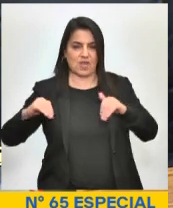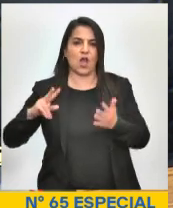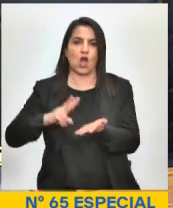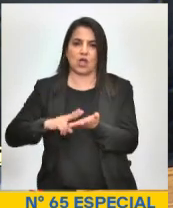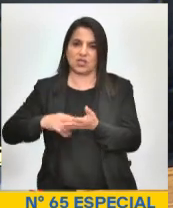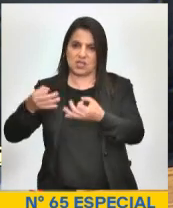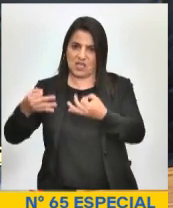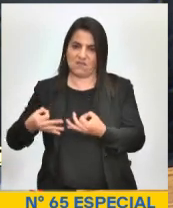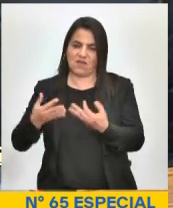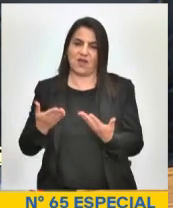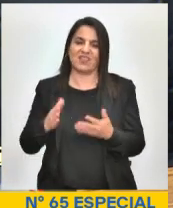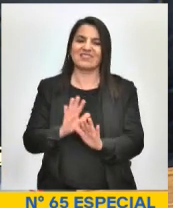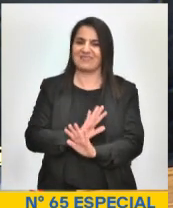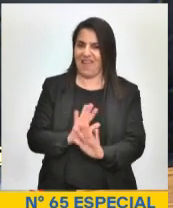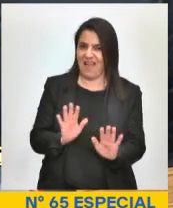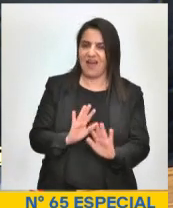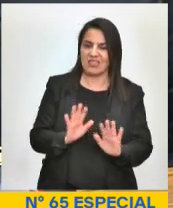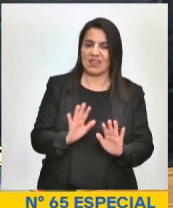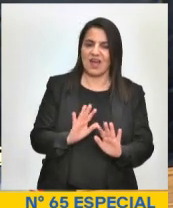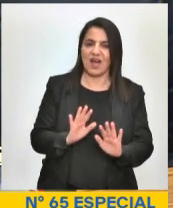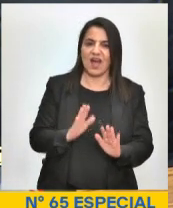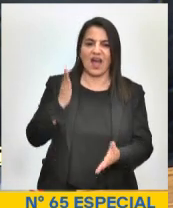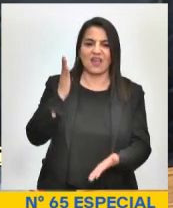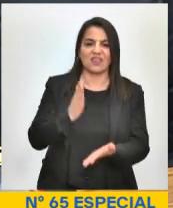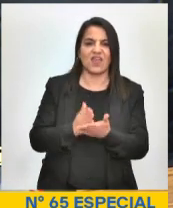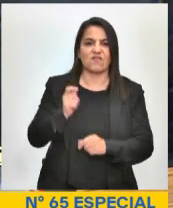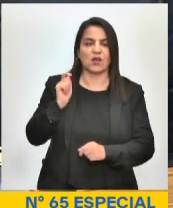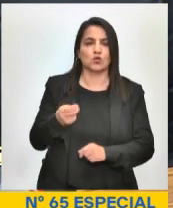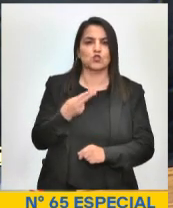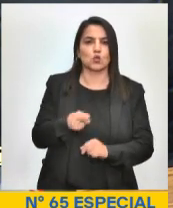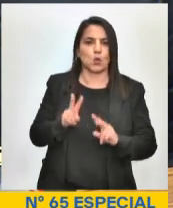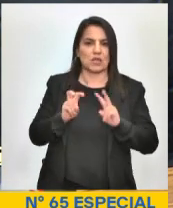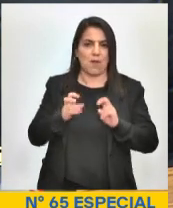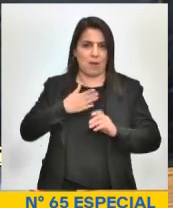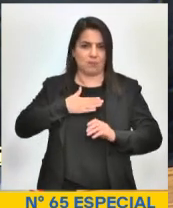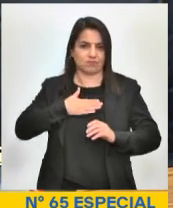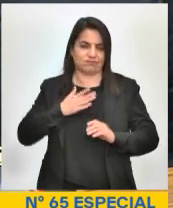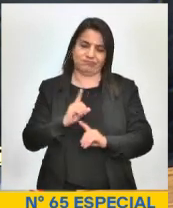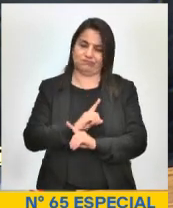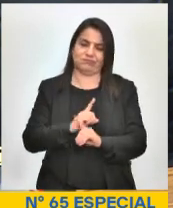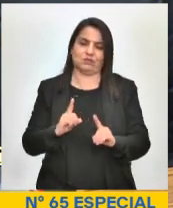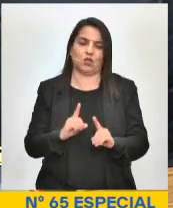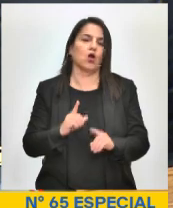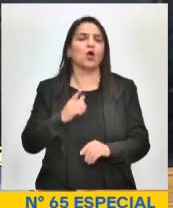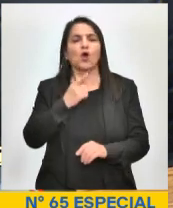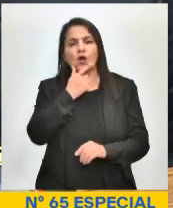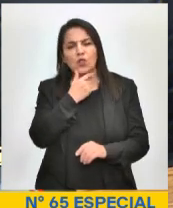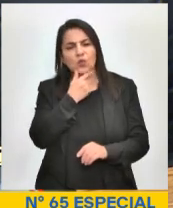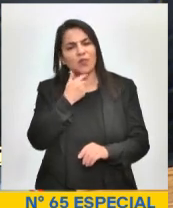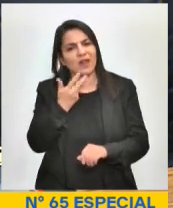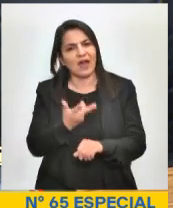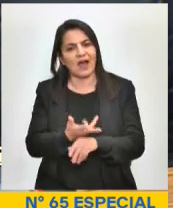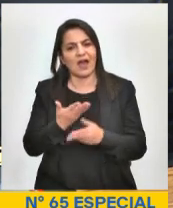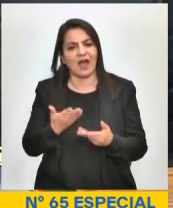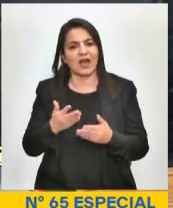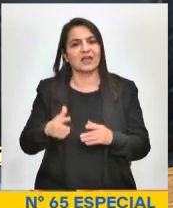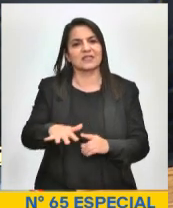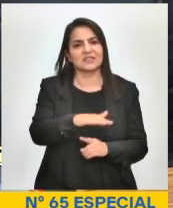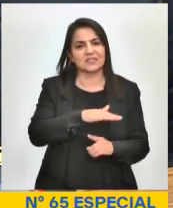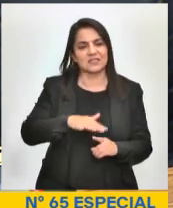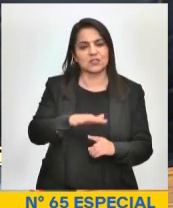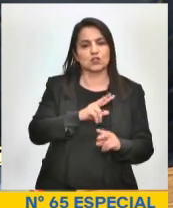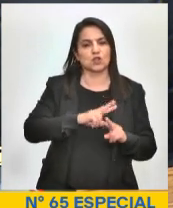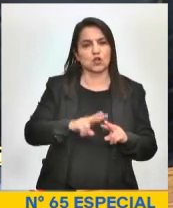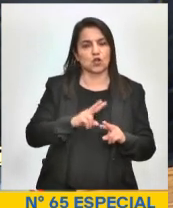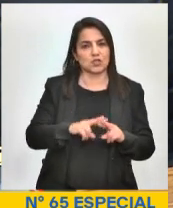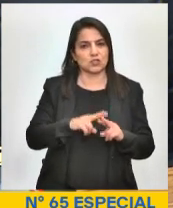personal. Nadie debe ser juez de sus propios asuntos. ¿Qué duda cabe que los hechos conocidos y que son parte del libelo acusatorio